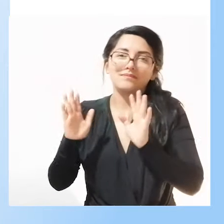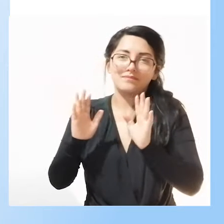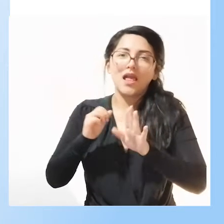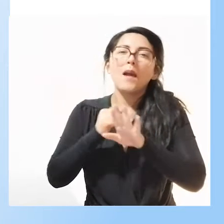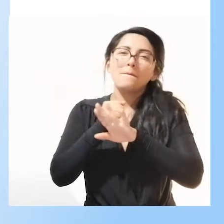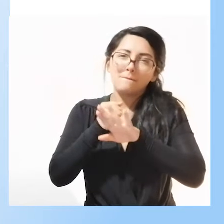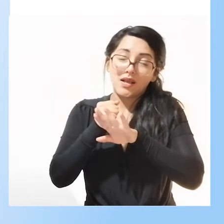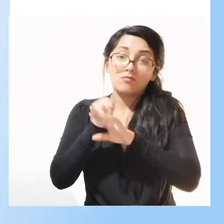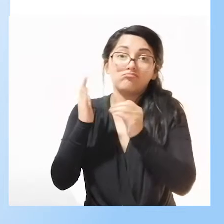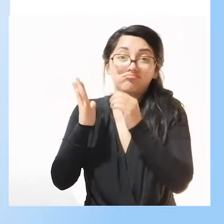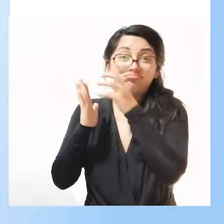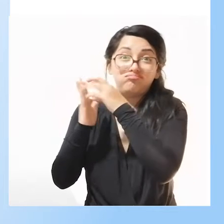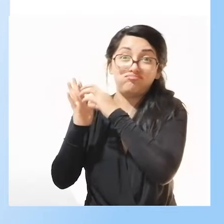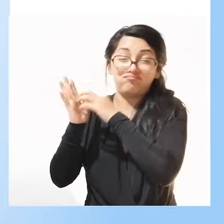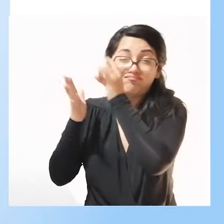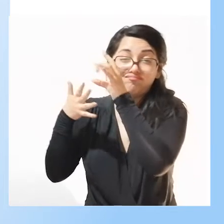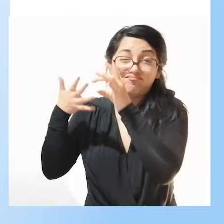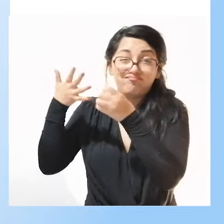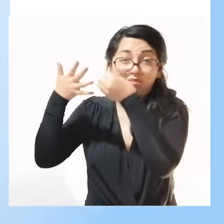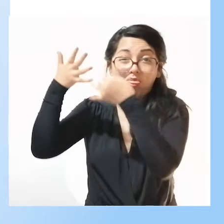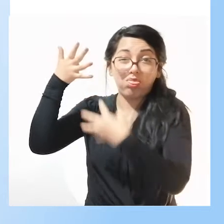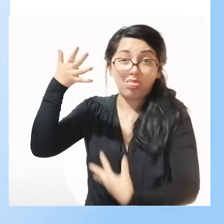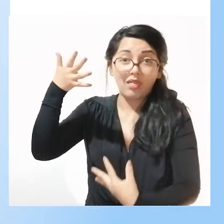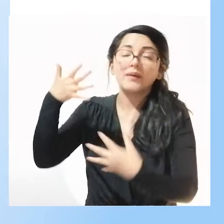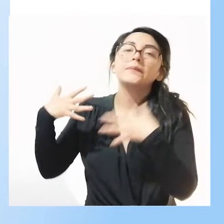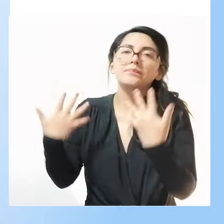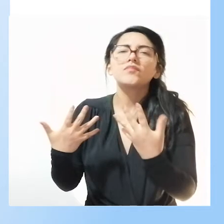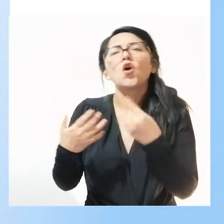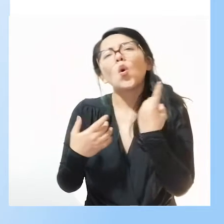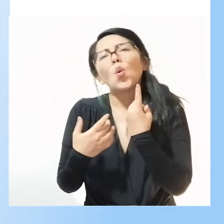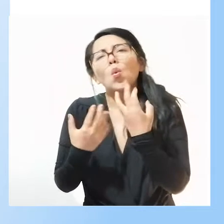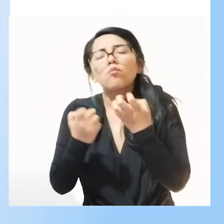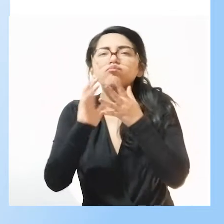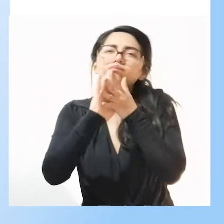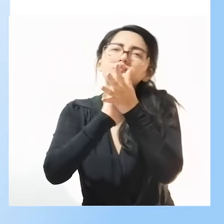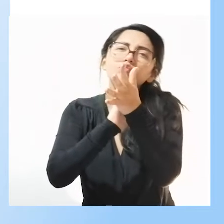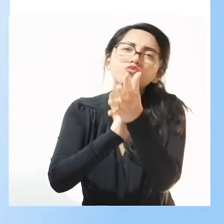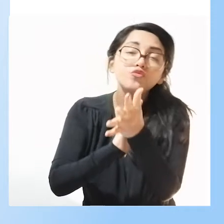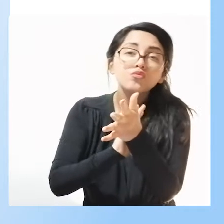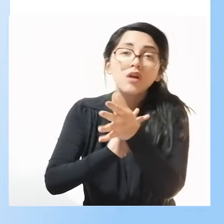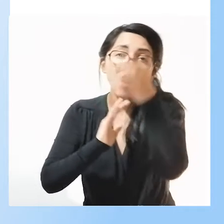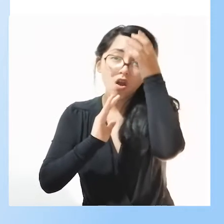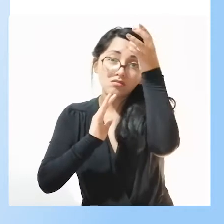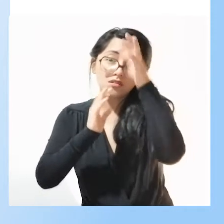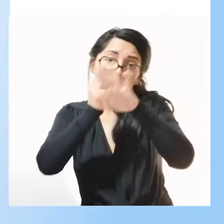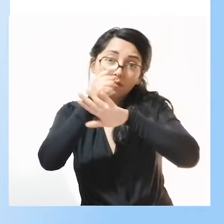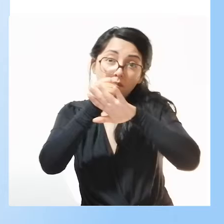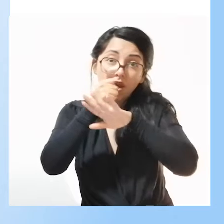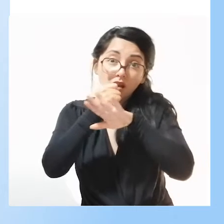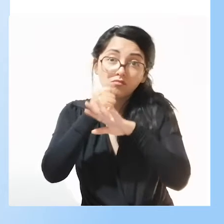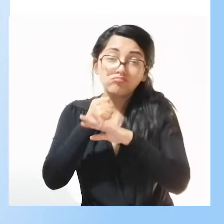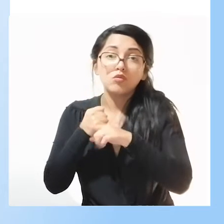son numerosos y la intención es simplemente dar una perspectiva amplia respecto a las